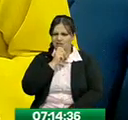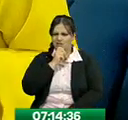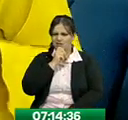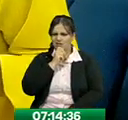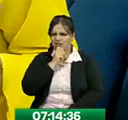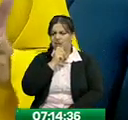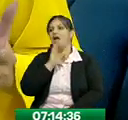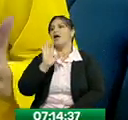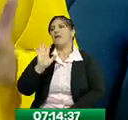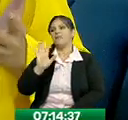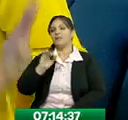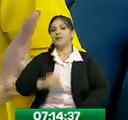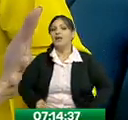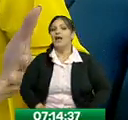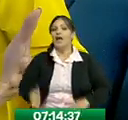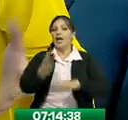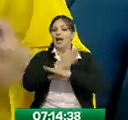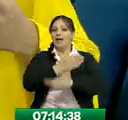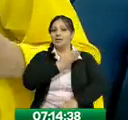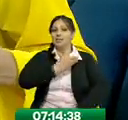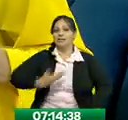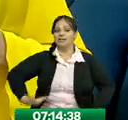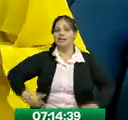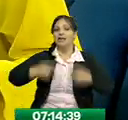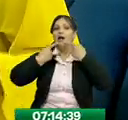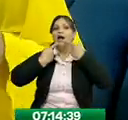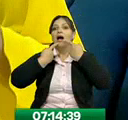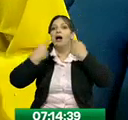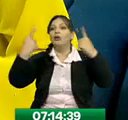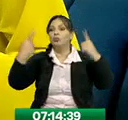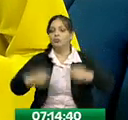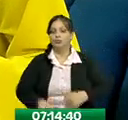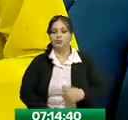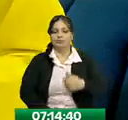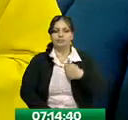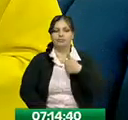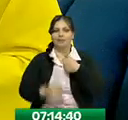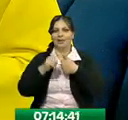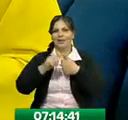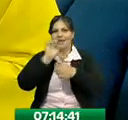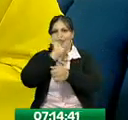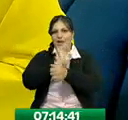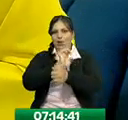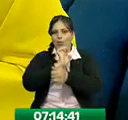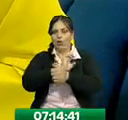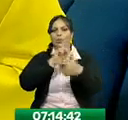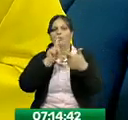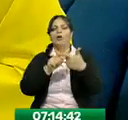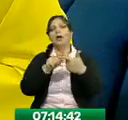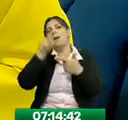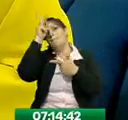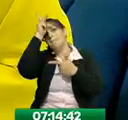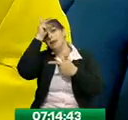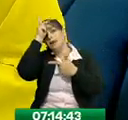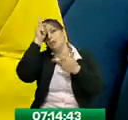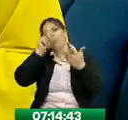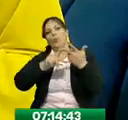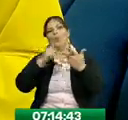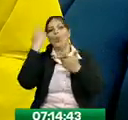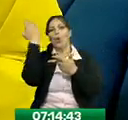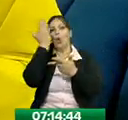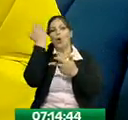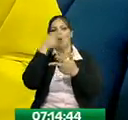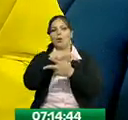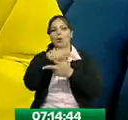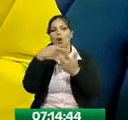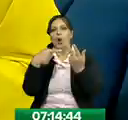fútbol se pueda realizar en Sudamérica, uniéndose tres naciones ante esta iniciativa liderada por el presidente ecuatoriano?